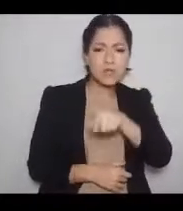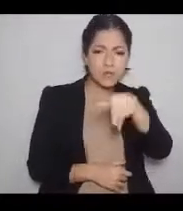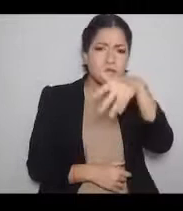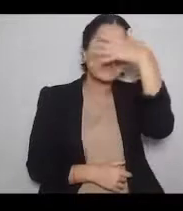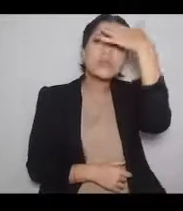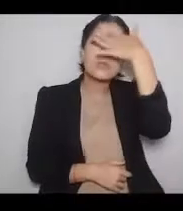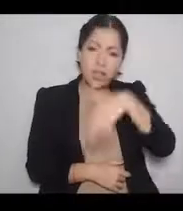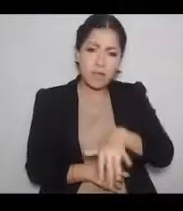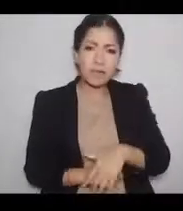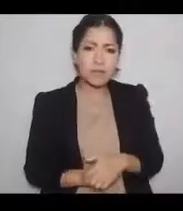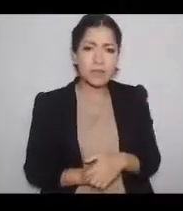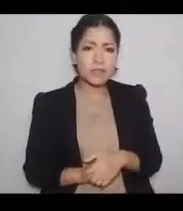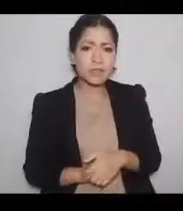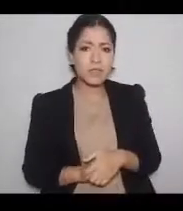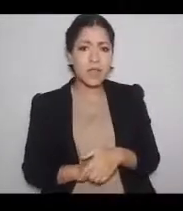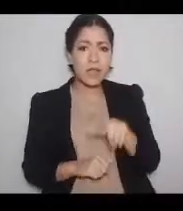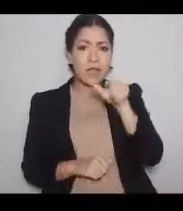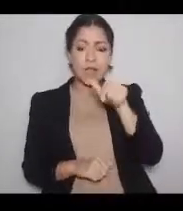hay un estanque.